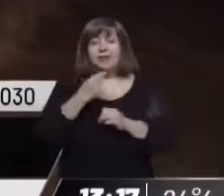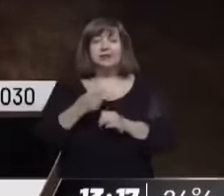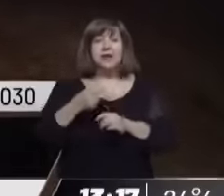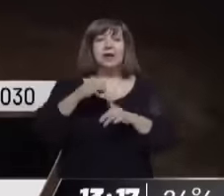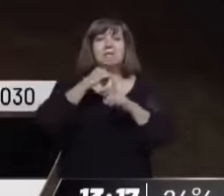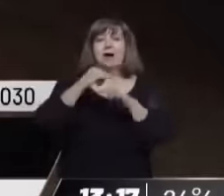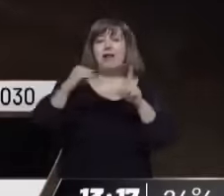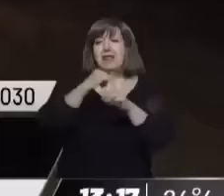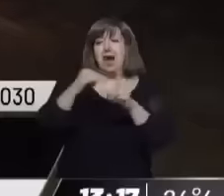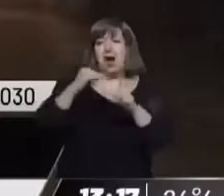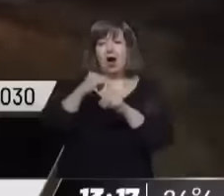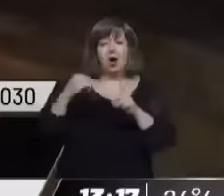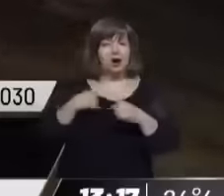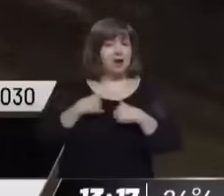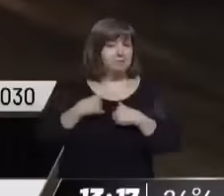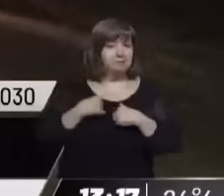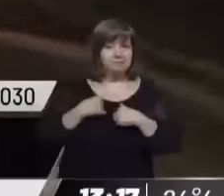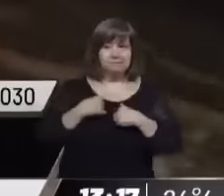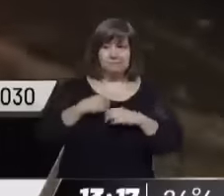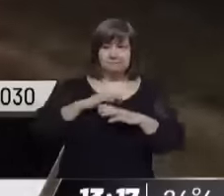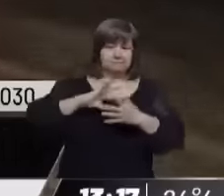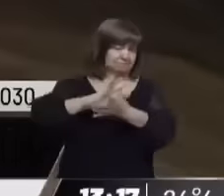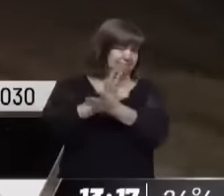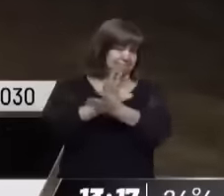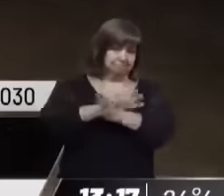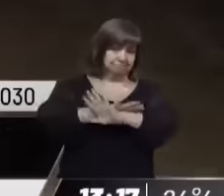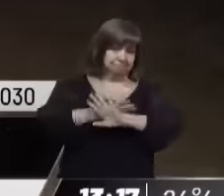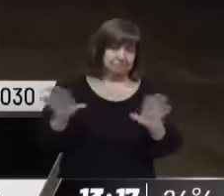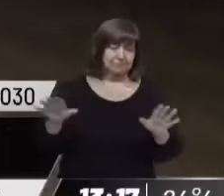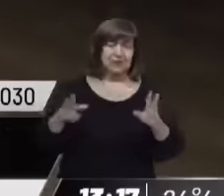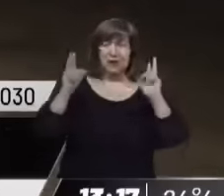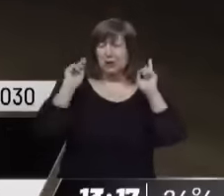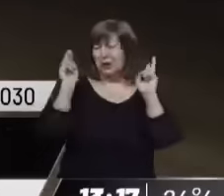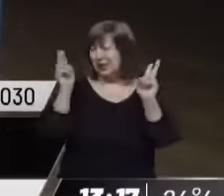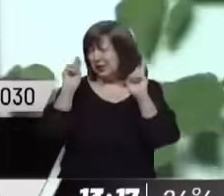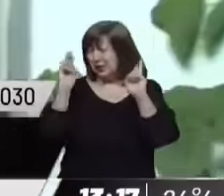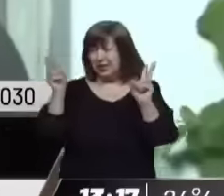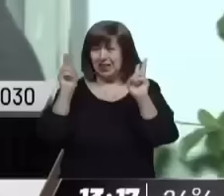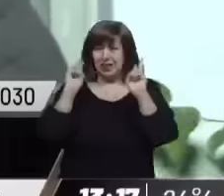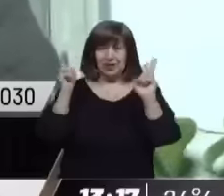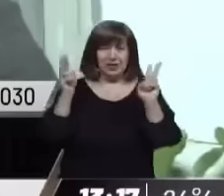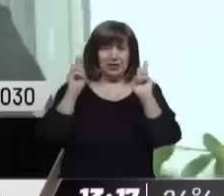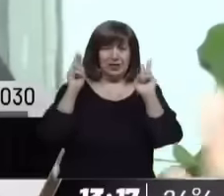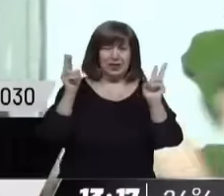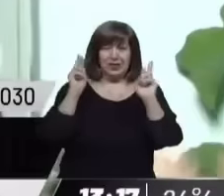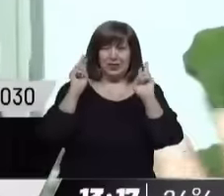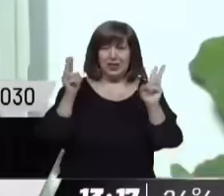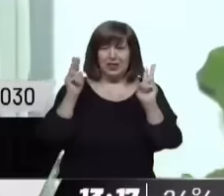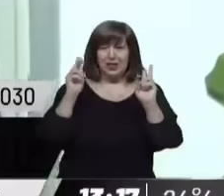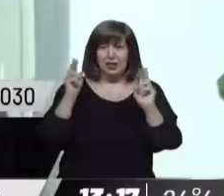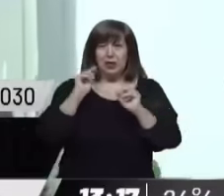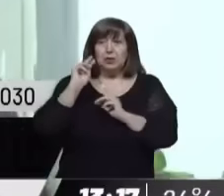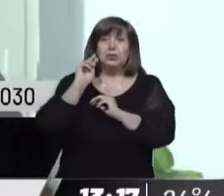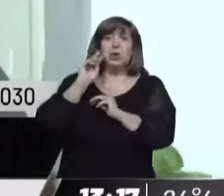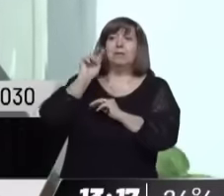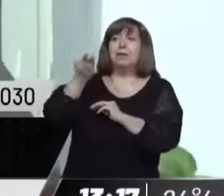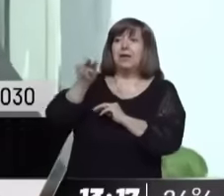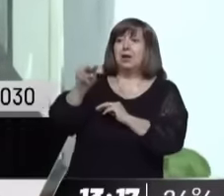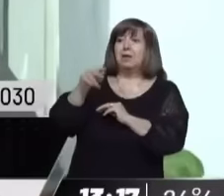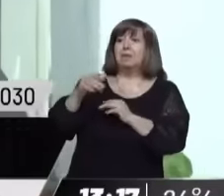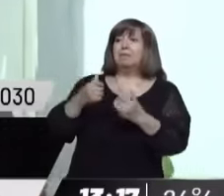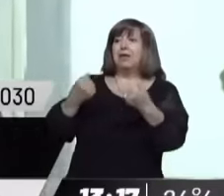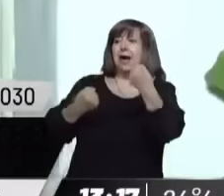todo, media hora. Me imagino el ruido también. Sí, el ruido. Ves lo que lo está destrozando a la camioneta y el auto, peor,